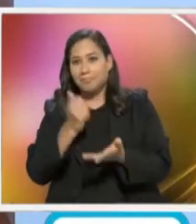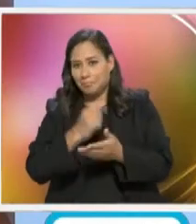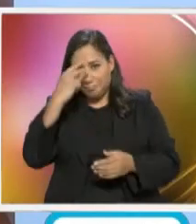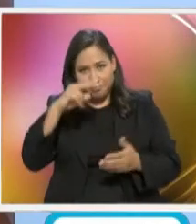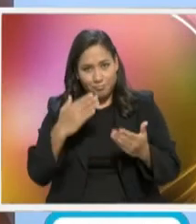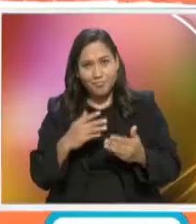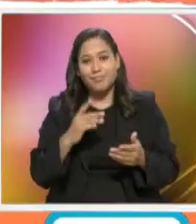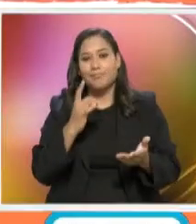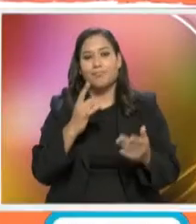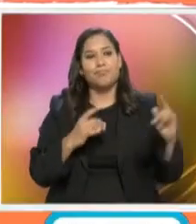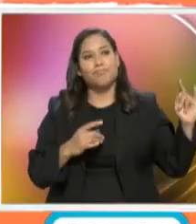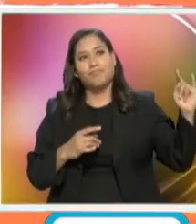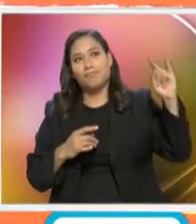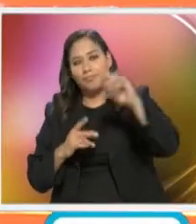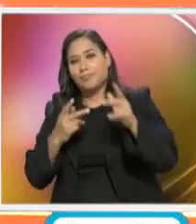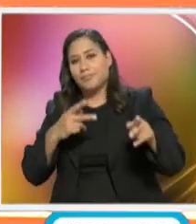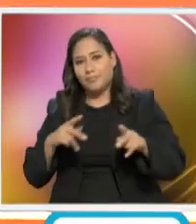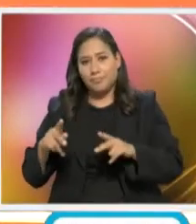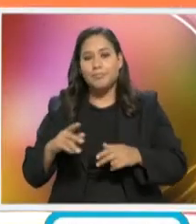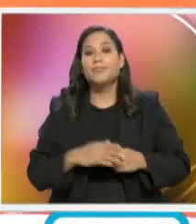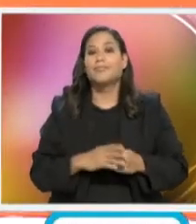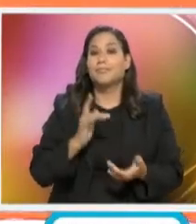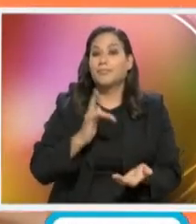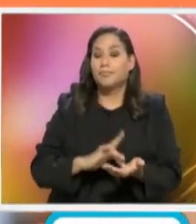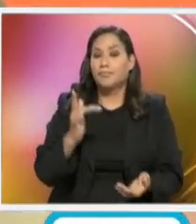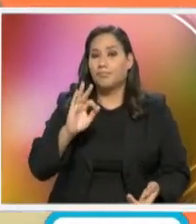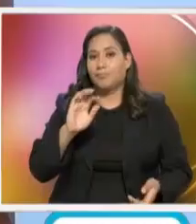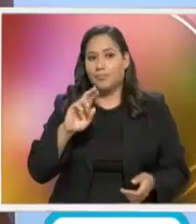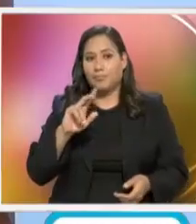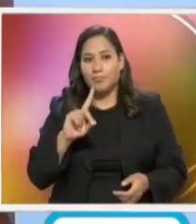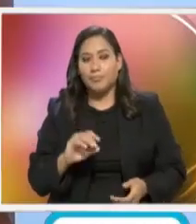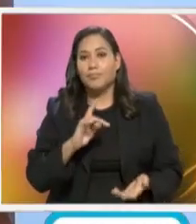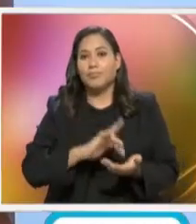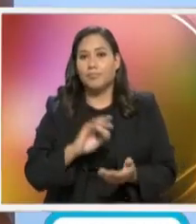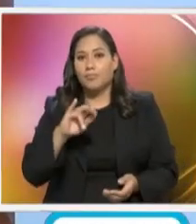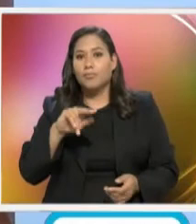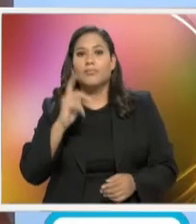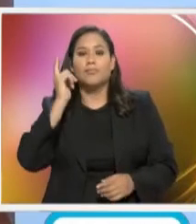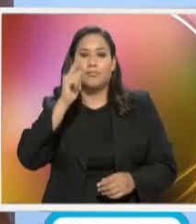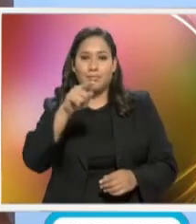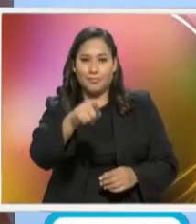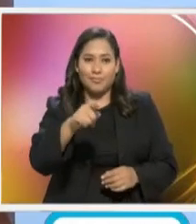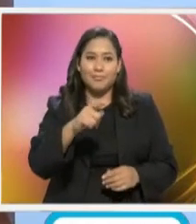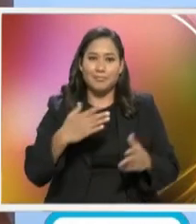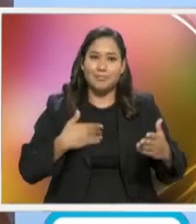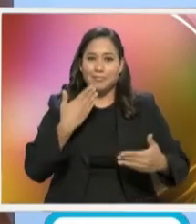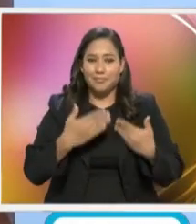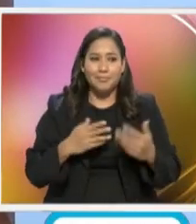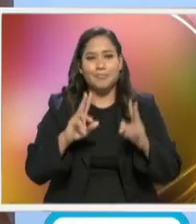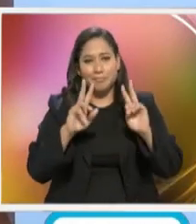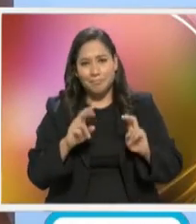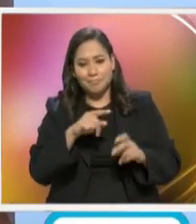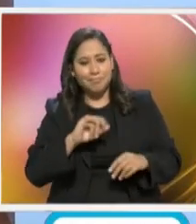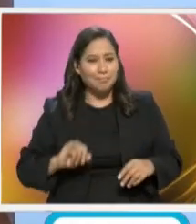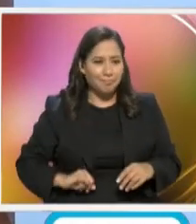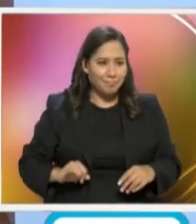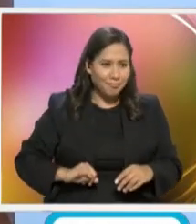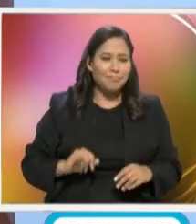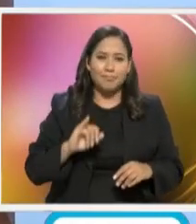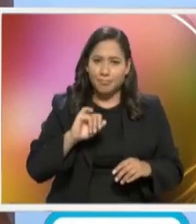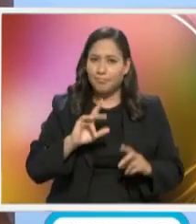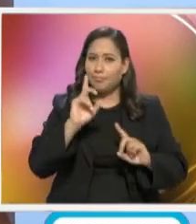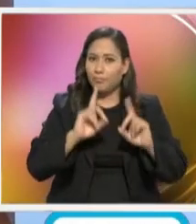directamente a la playa, Así. ¿no? Pues muchísimas gracias, Fernando. Gracias a Ya ti, sabemos. Juan. Espero que se hayan pues divertido, pues está divertido, ¿no? Sin duda,